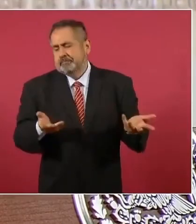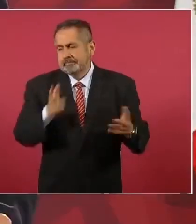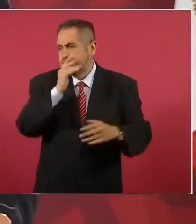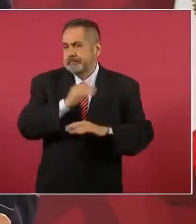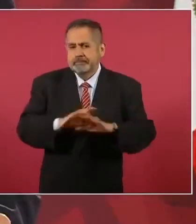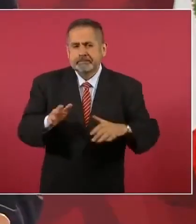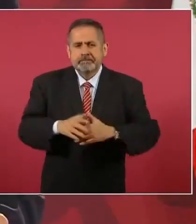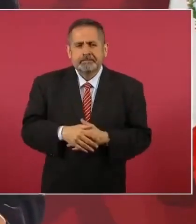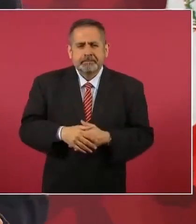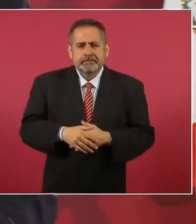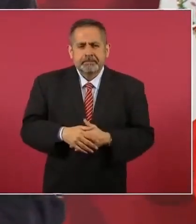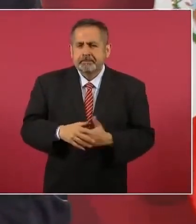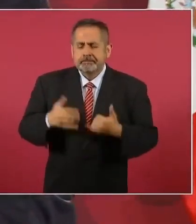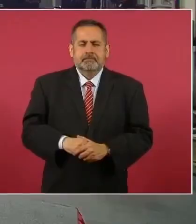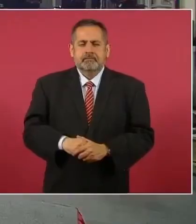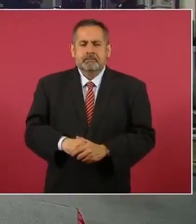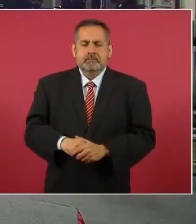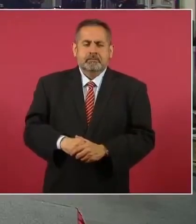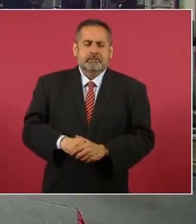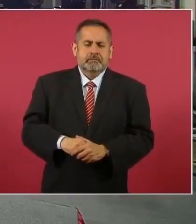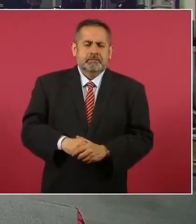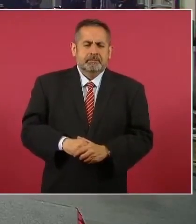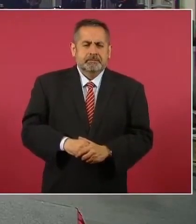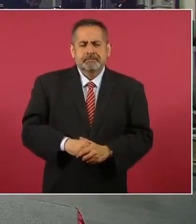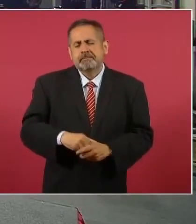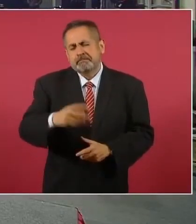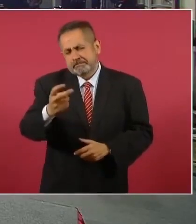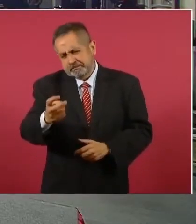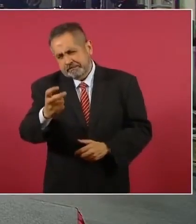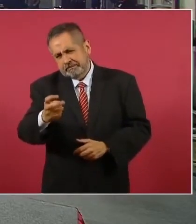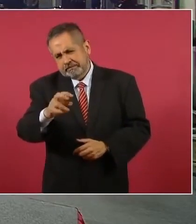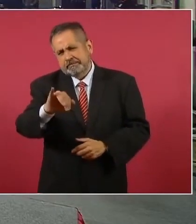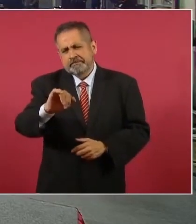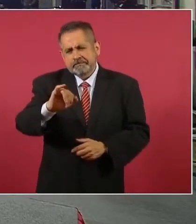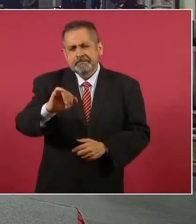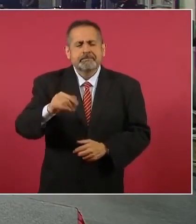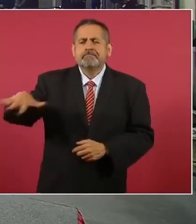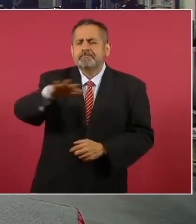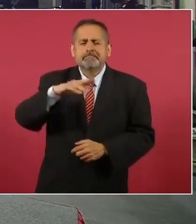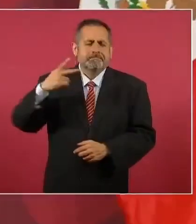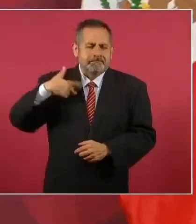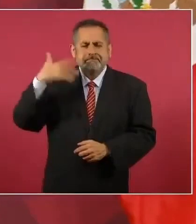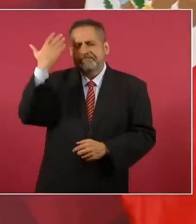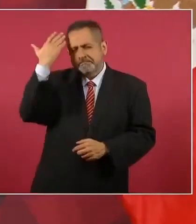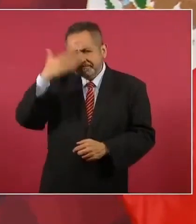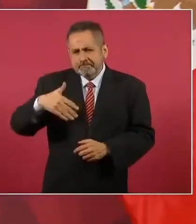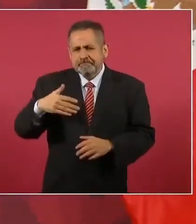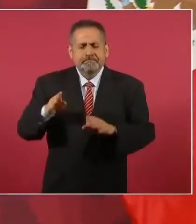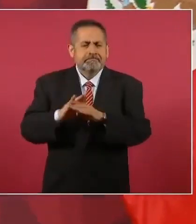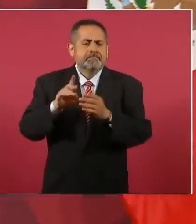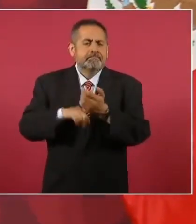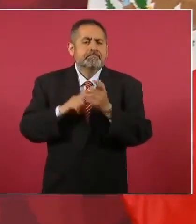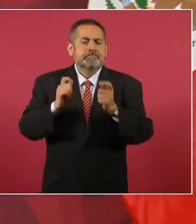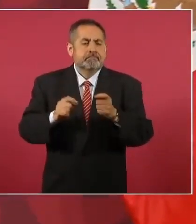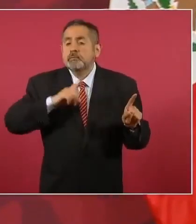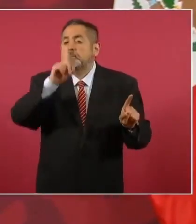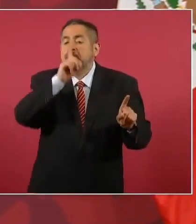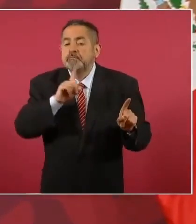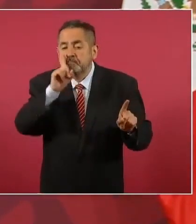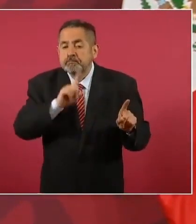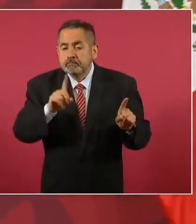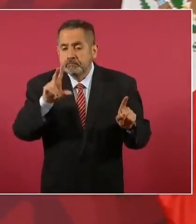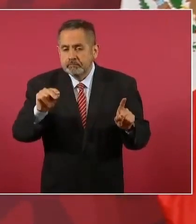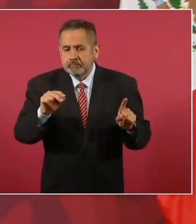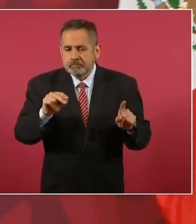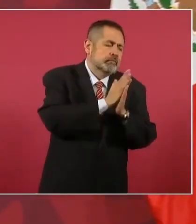Ahora sí que, como dicen los jóvenes, zafo. Ah, sí, pero ya la gente sabe de qué se trata, nada más que no mientan. También